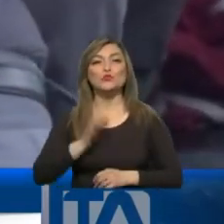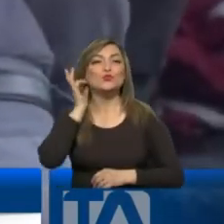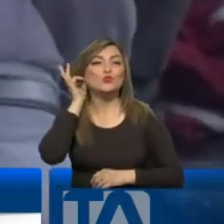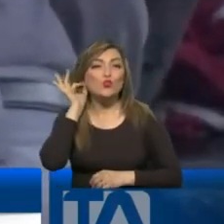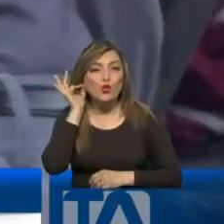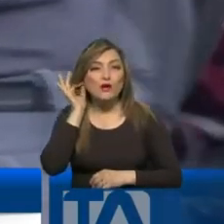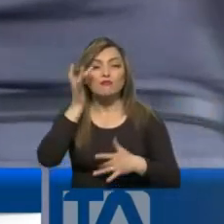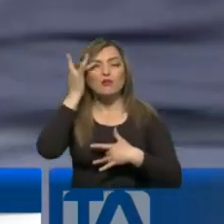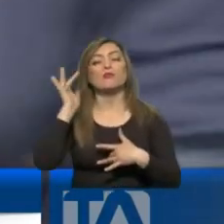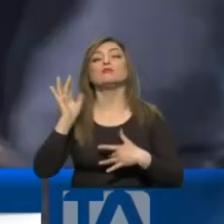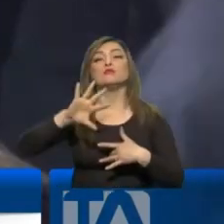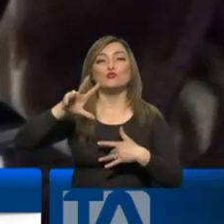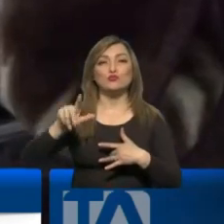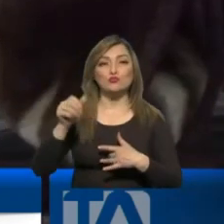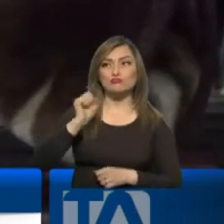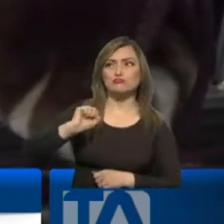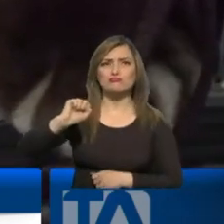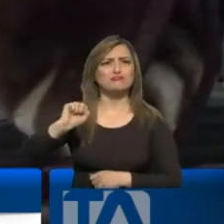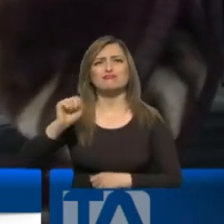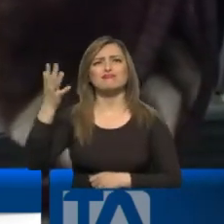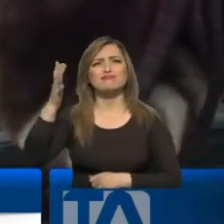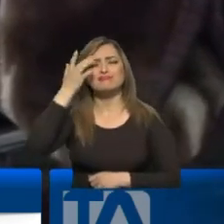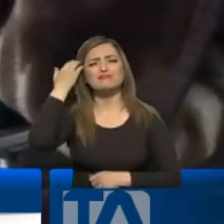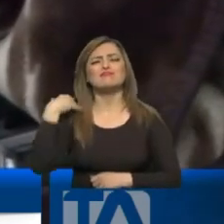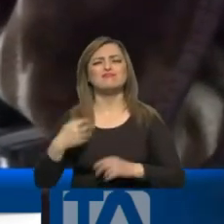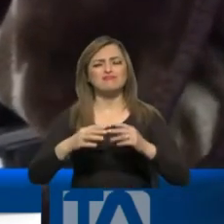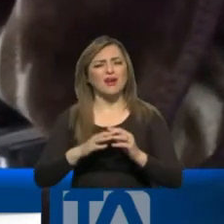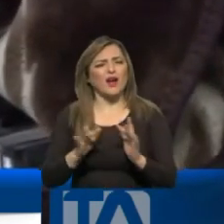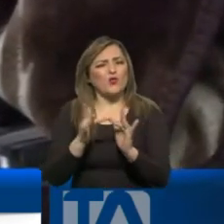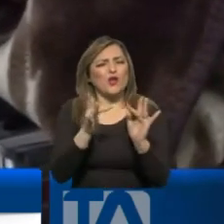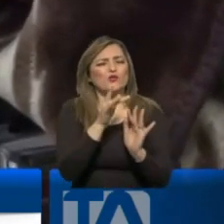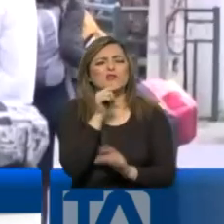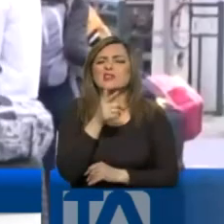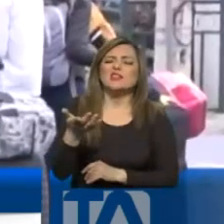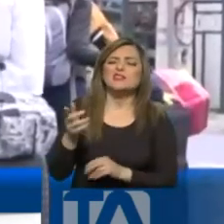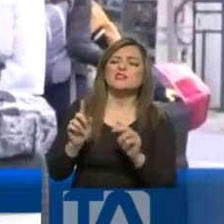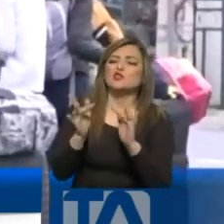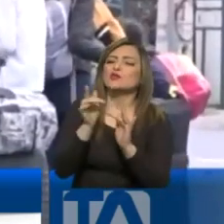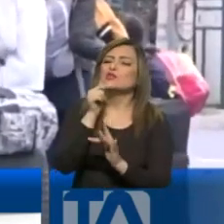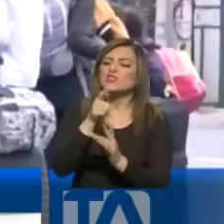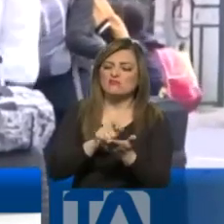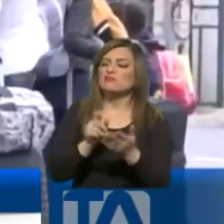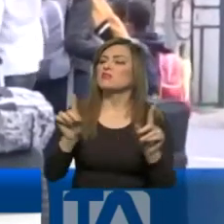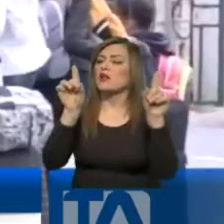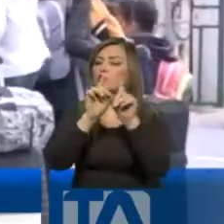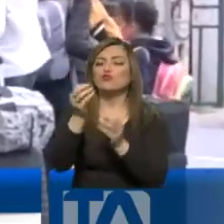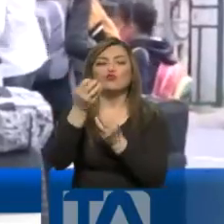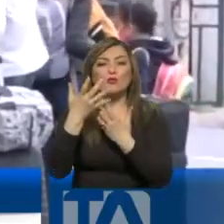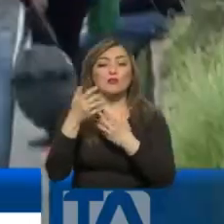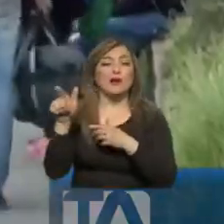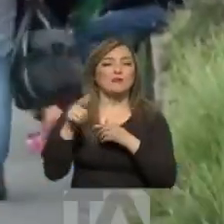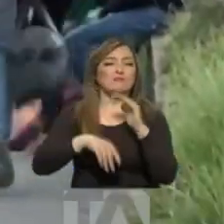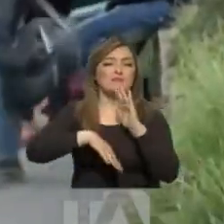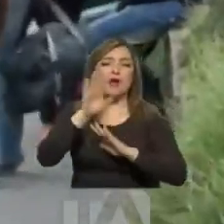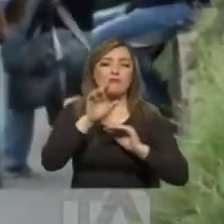sudafricana no refiere antecedentes de viajes fuera del país, por lo que se investigan los contactos establecidos, más aún cuando el movimiento migratorio en esta